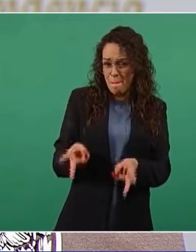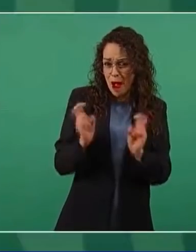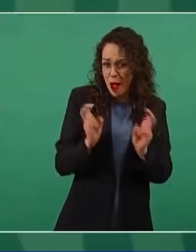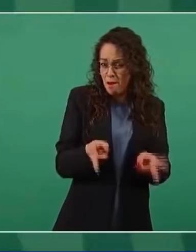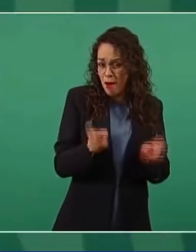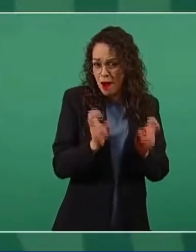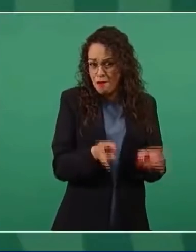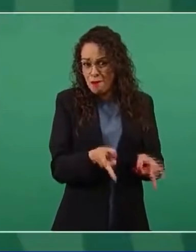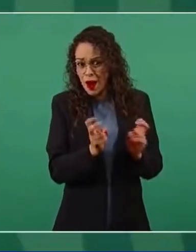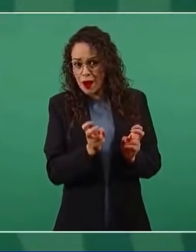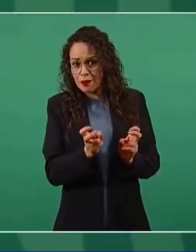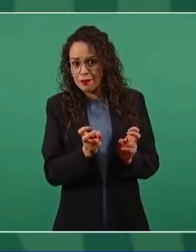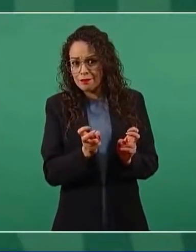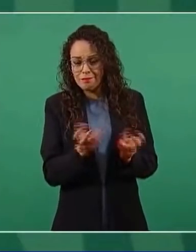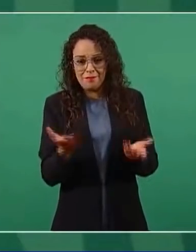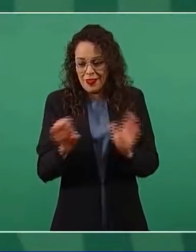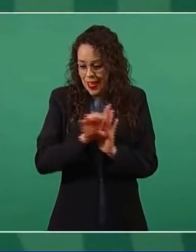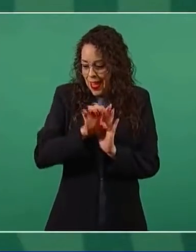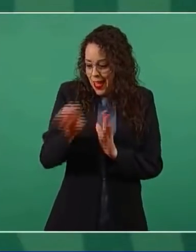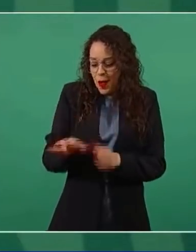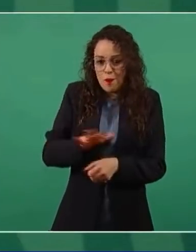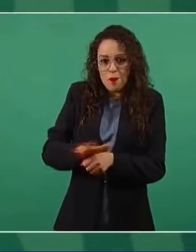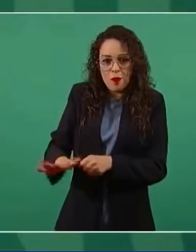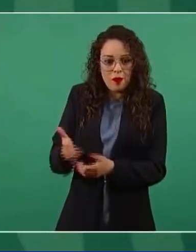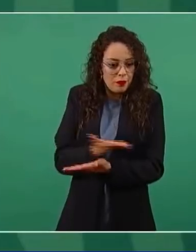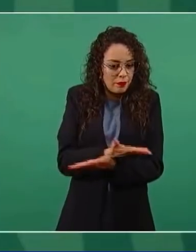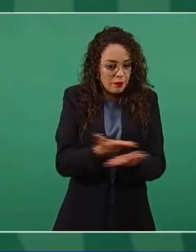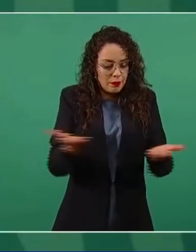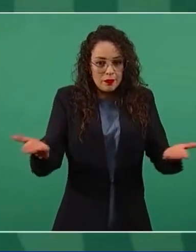pues ¿qué ejemplo va a dar